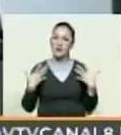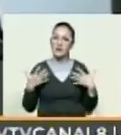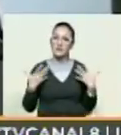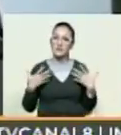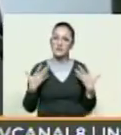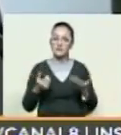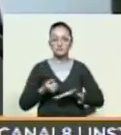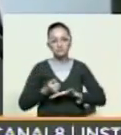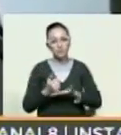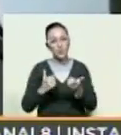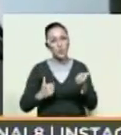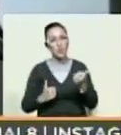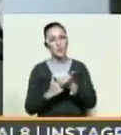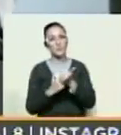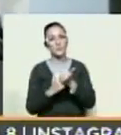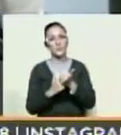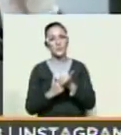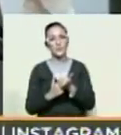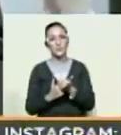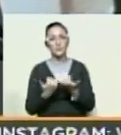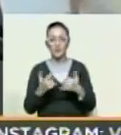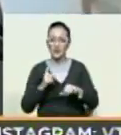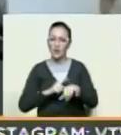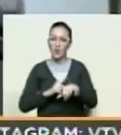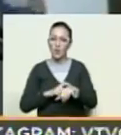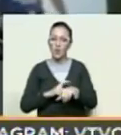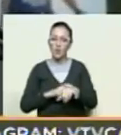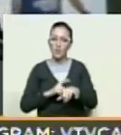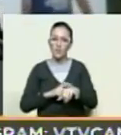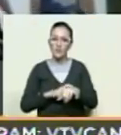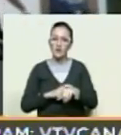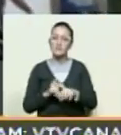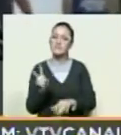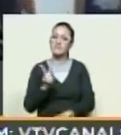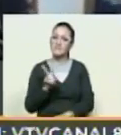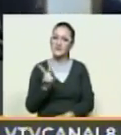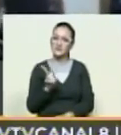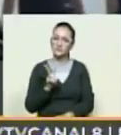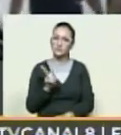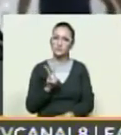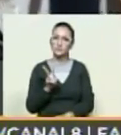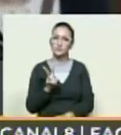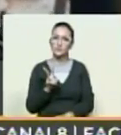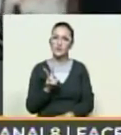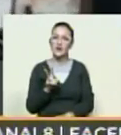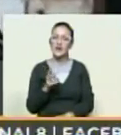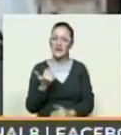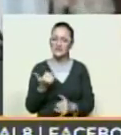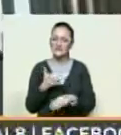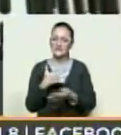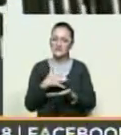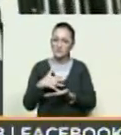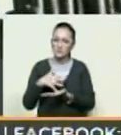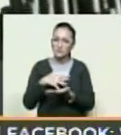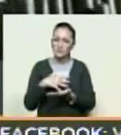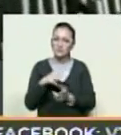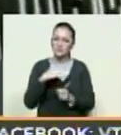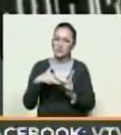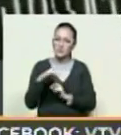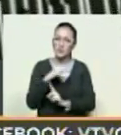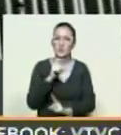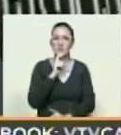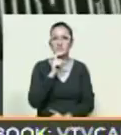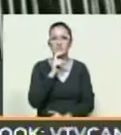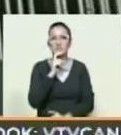tantos beneficios, sobre todo en esta hora también que Venezuela tiene tanta adversidad de algunos países